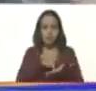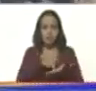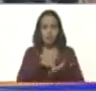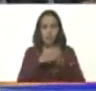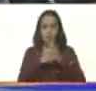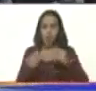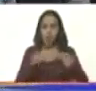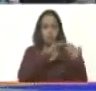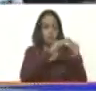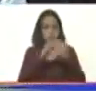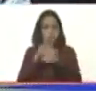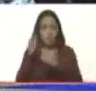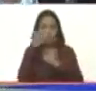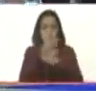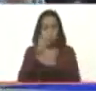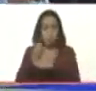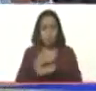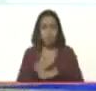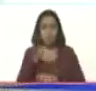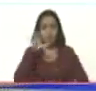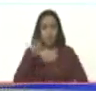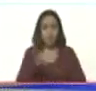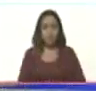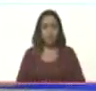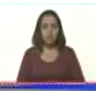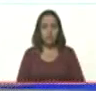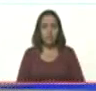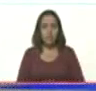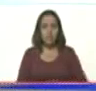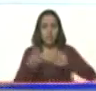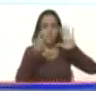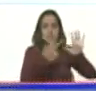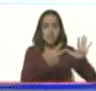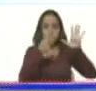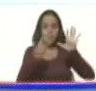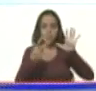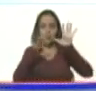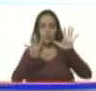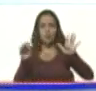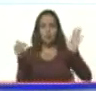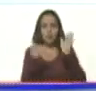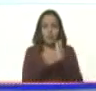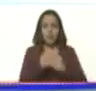pues. En todas las comunidades en el ¿cuántos país? ¿Cuántos casos me dijiste?